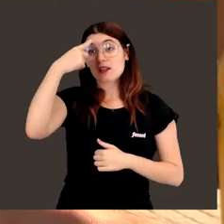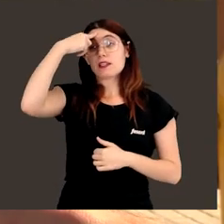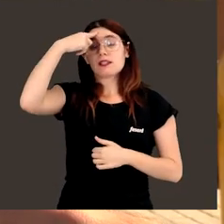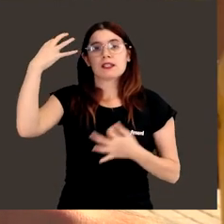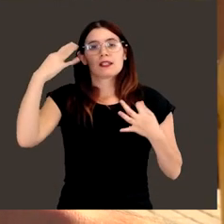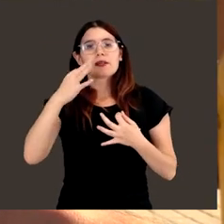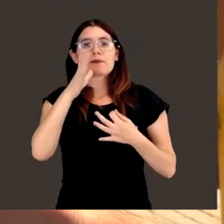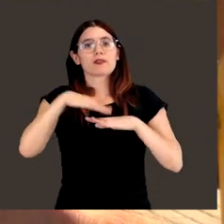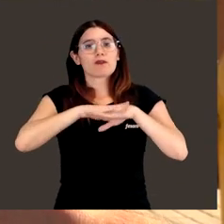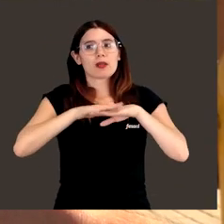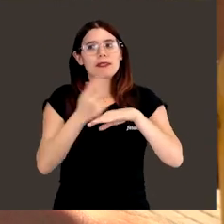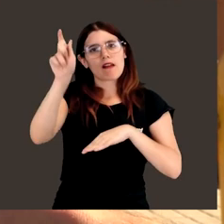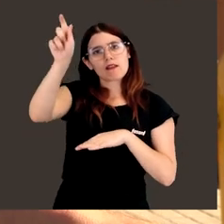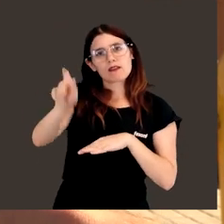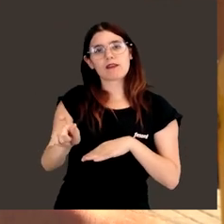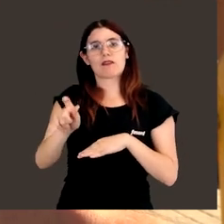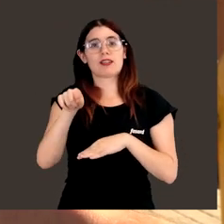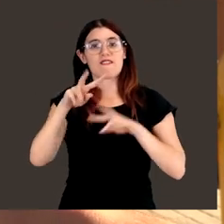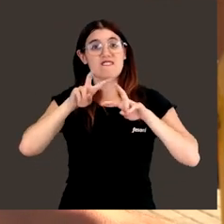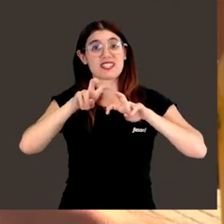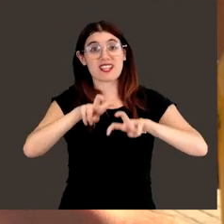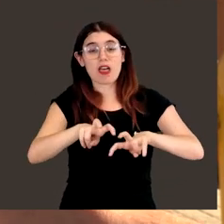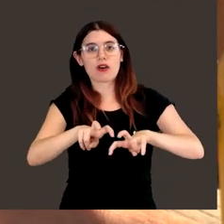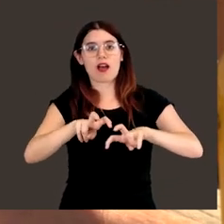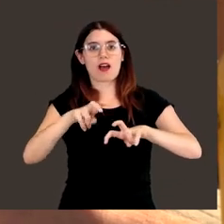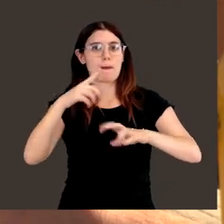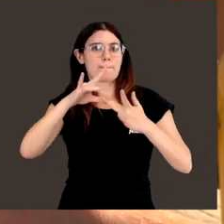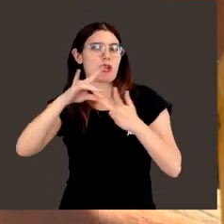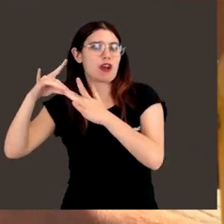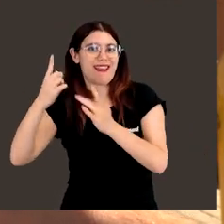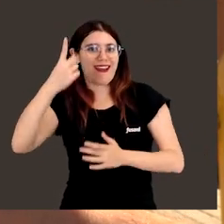fundamental de ella, que fue una investigadora, una pionera,